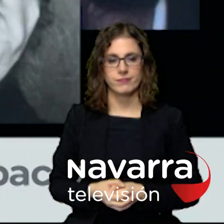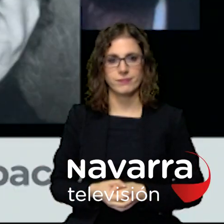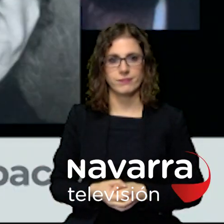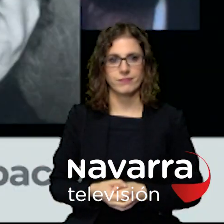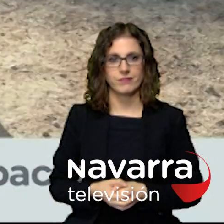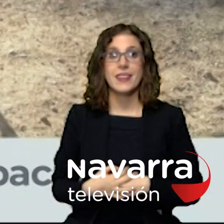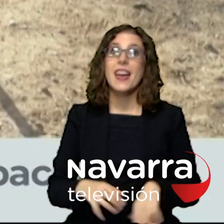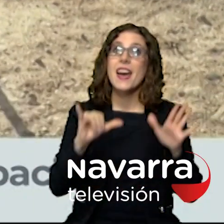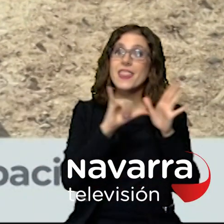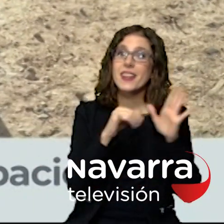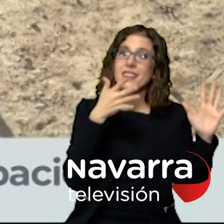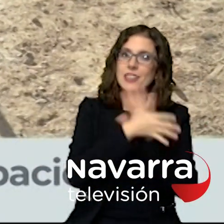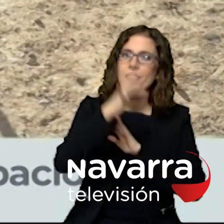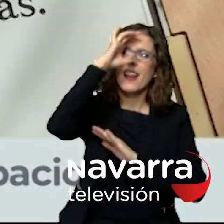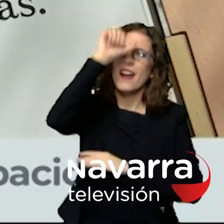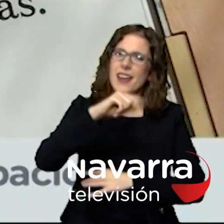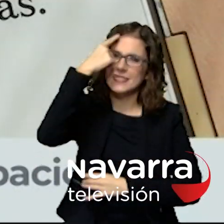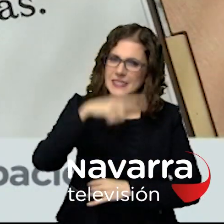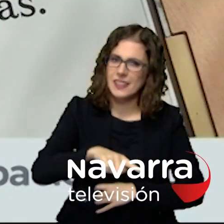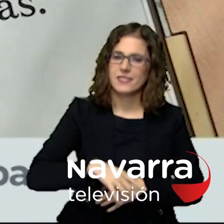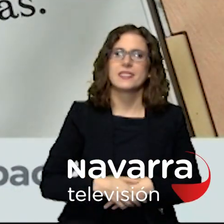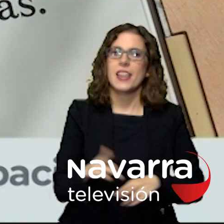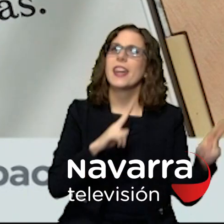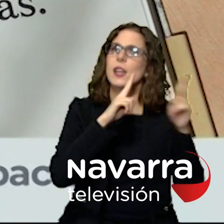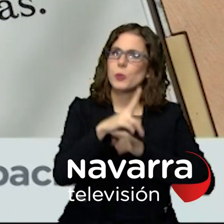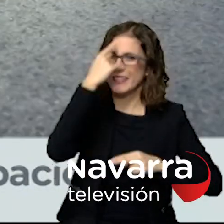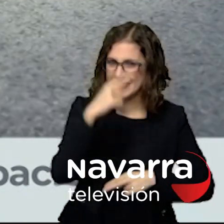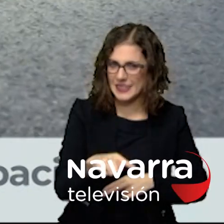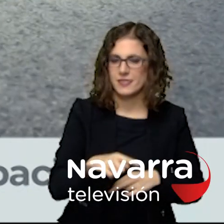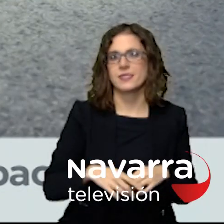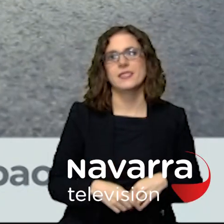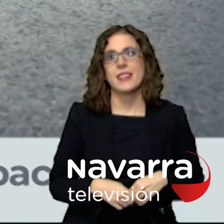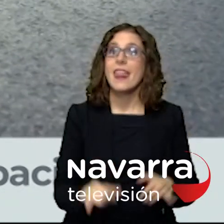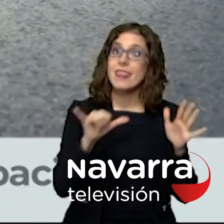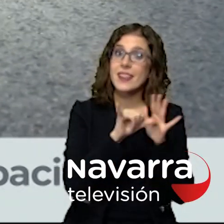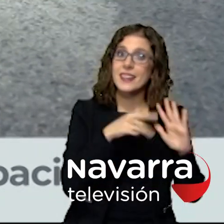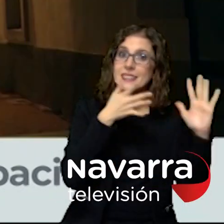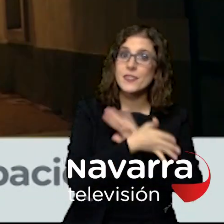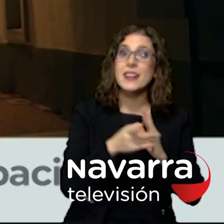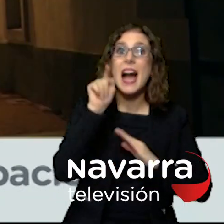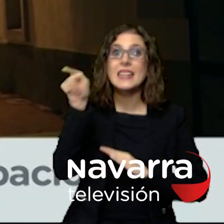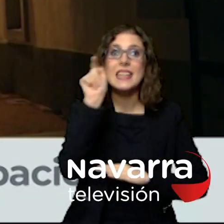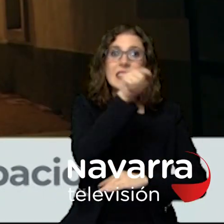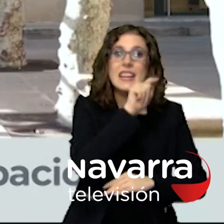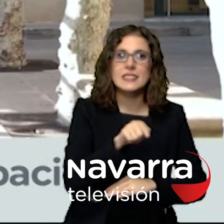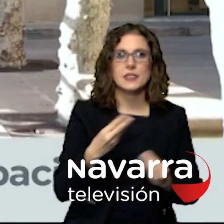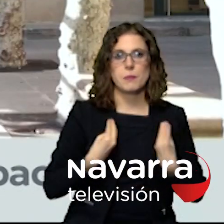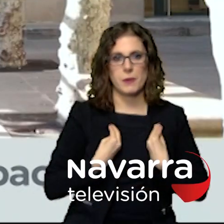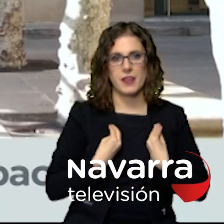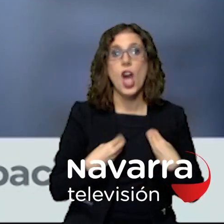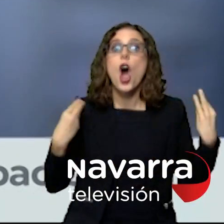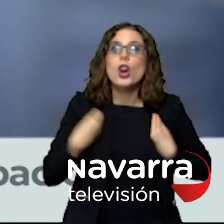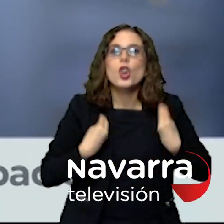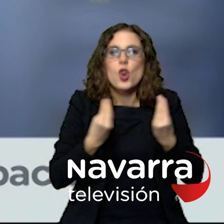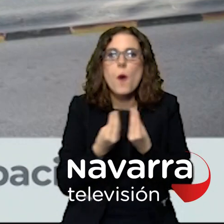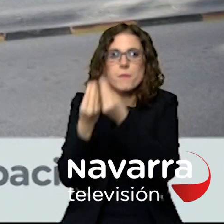Estar cerca es saber escuchar, saber responder. Estar cerca es vivir aquí y aquí y convivir en